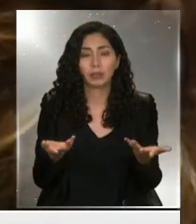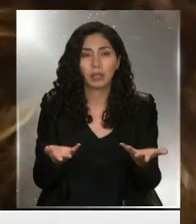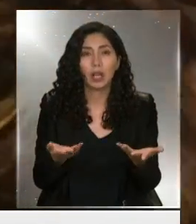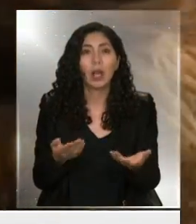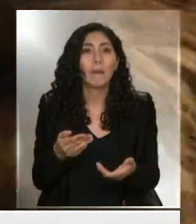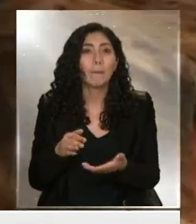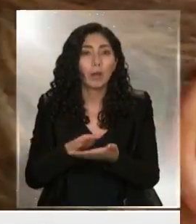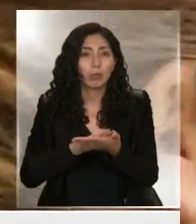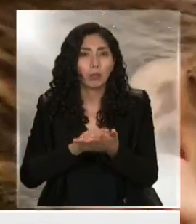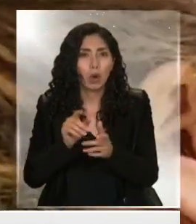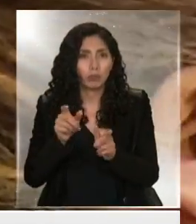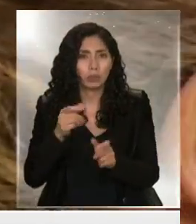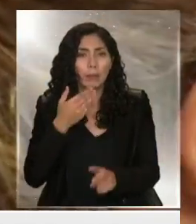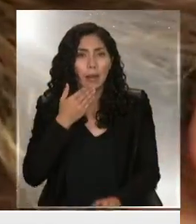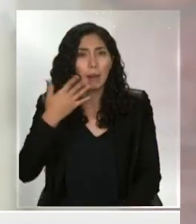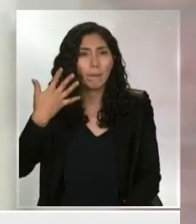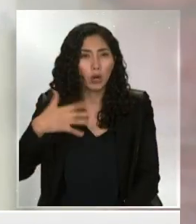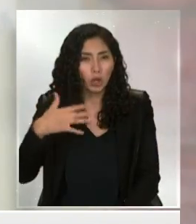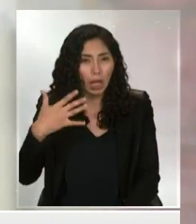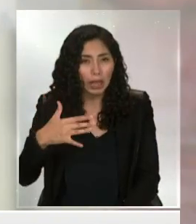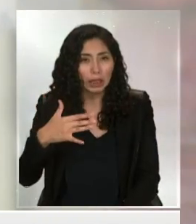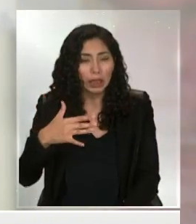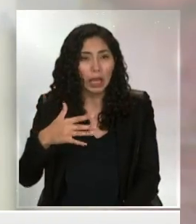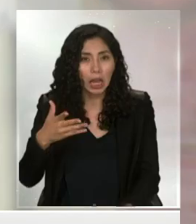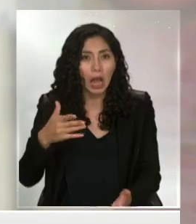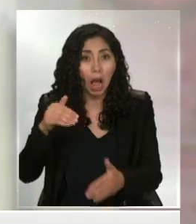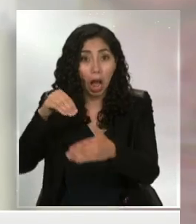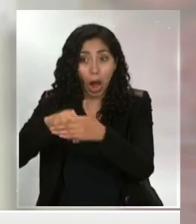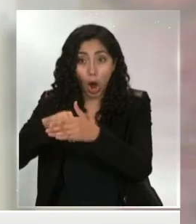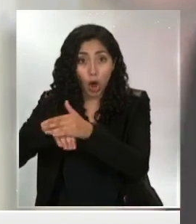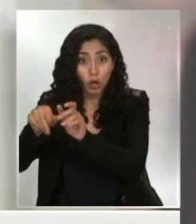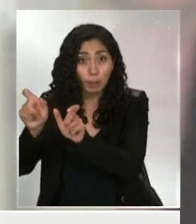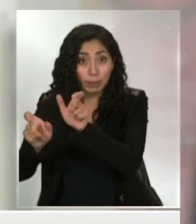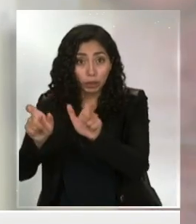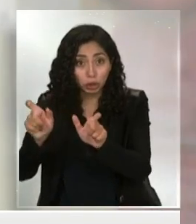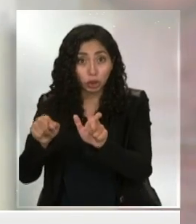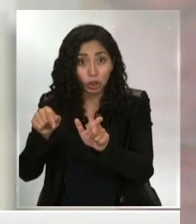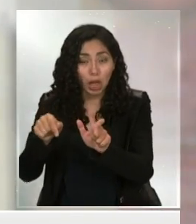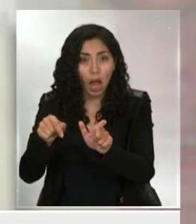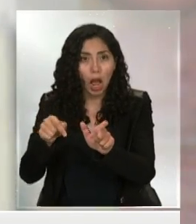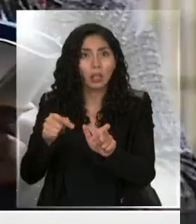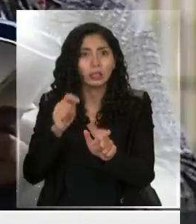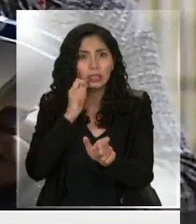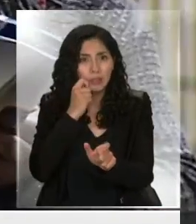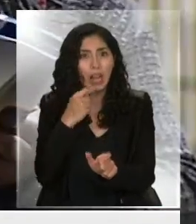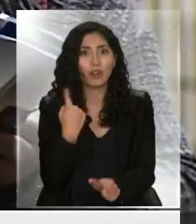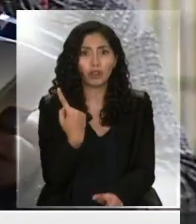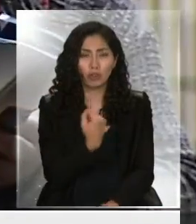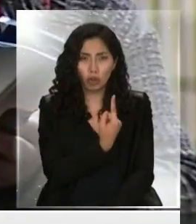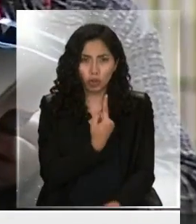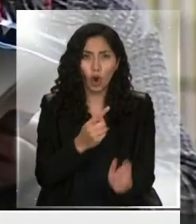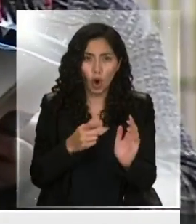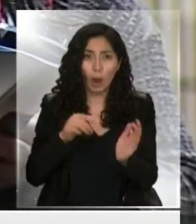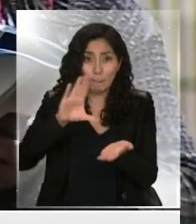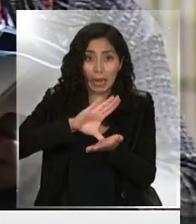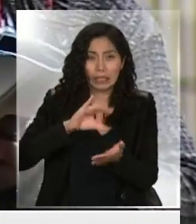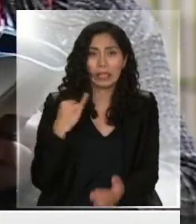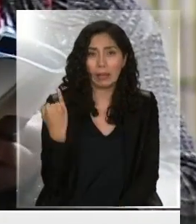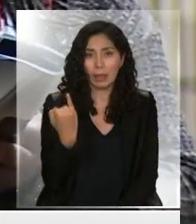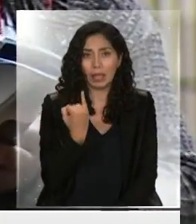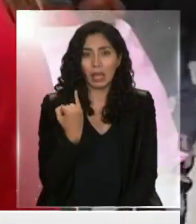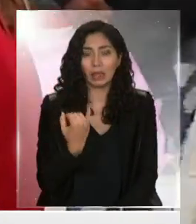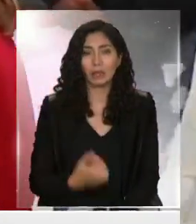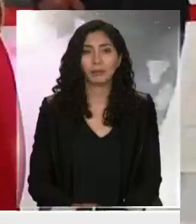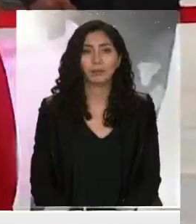una parte importante del financiamiento provenga de los ahorros locales nos vuelve más independientes respecto del resto del mundo.